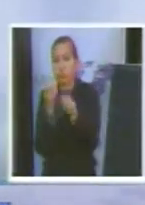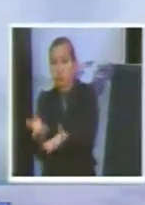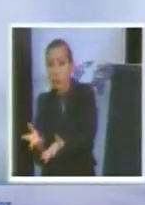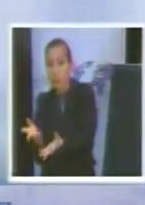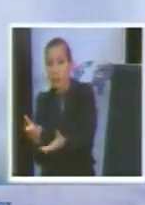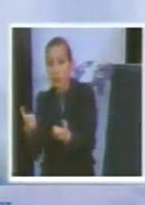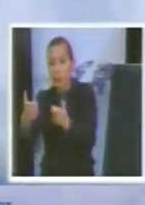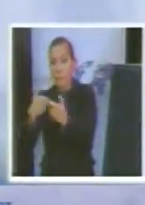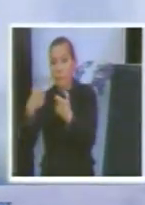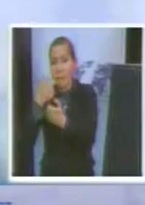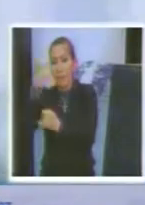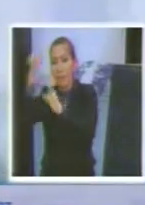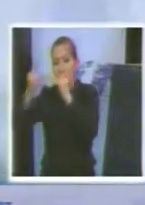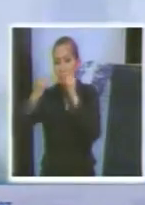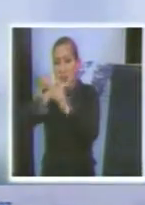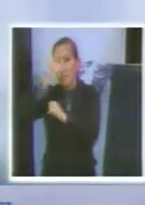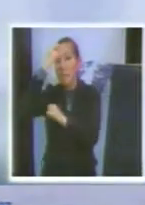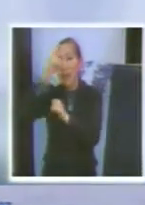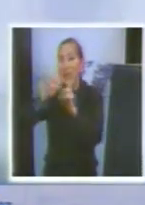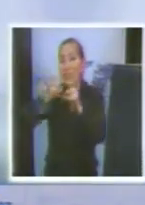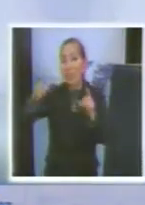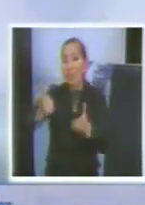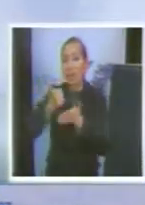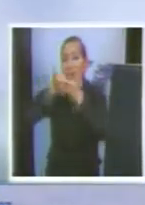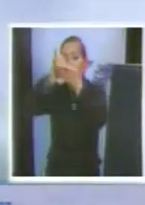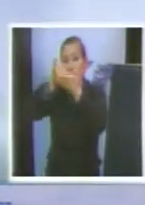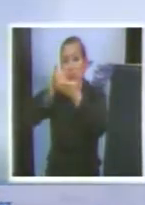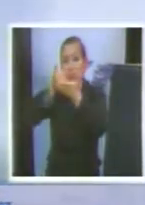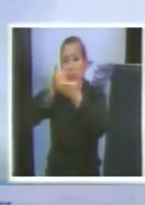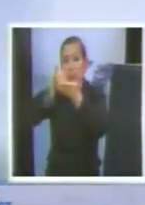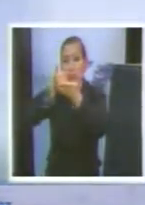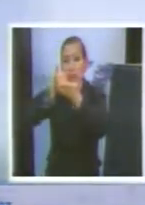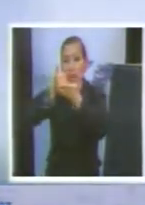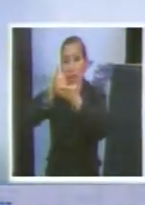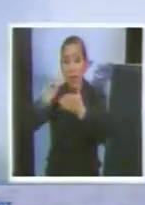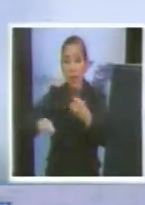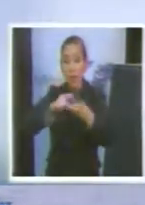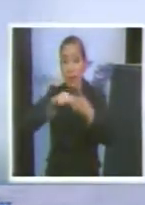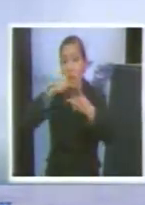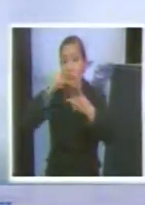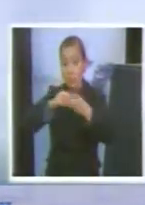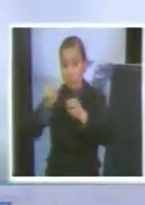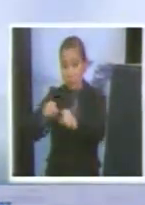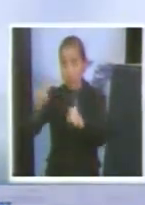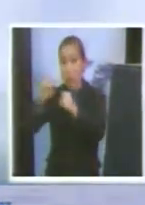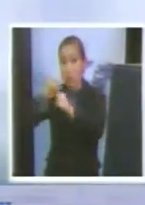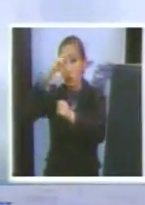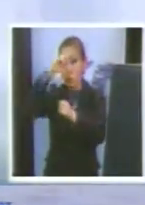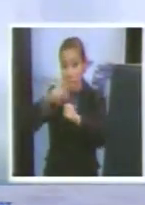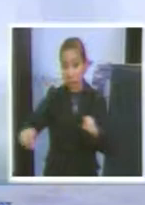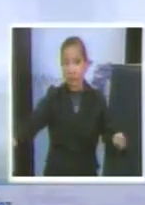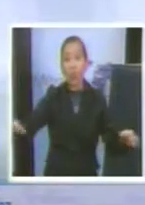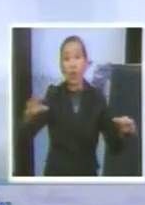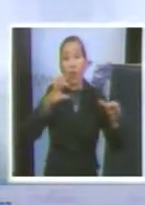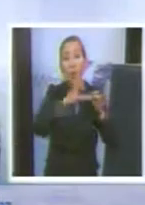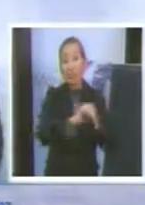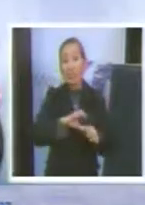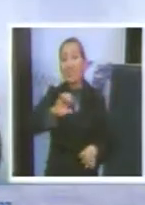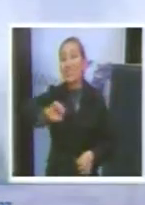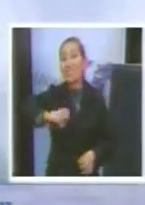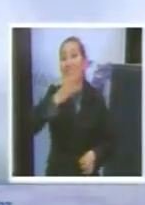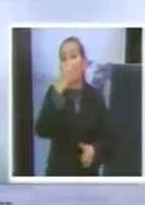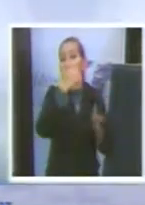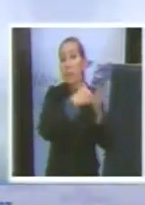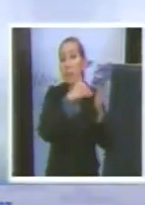de cooperación internacional para el desarrollo. El tercer socio comercial de México, 63